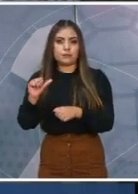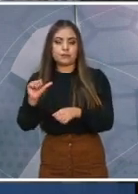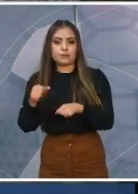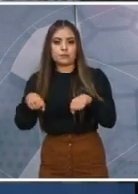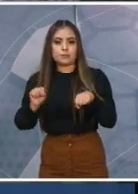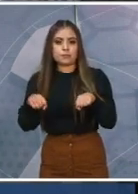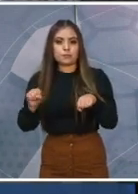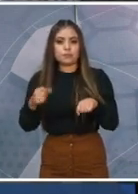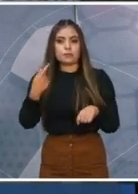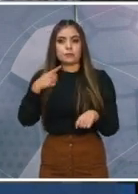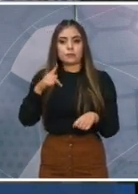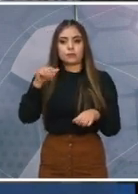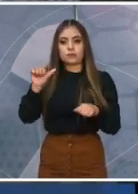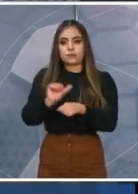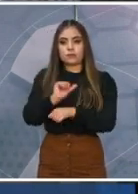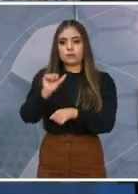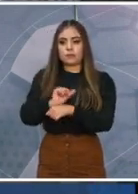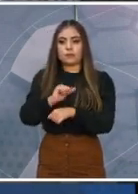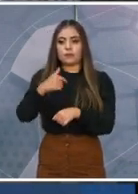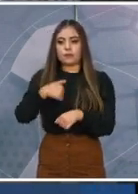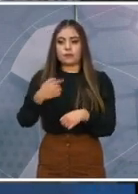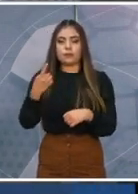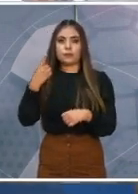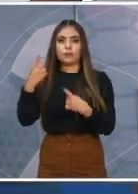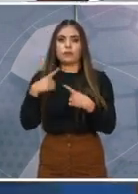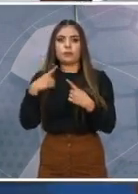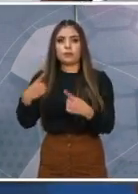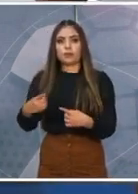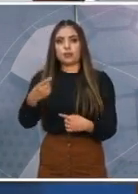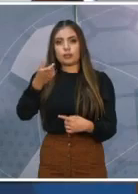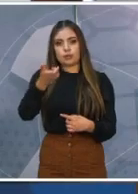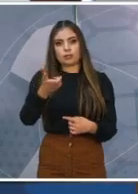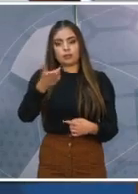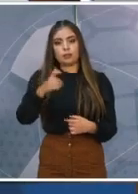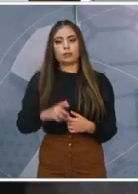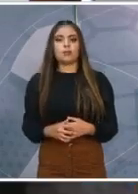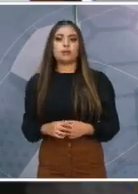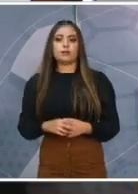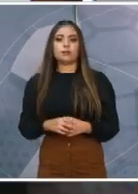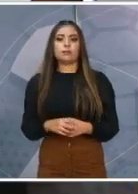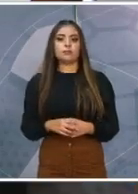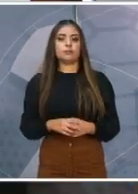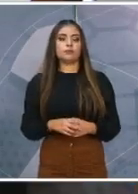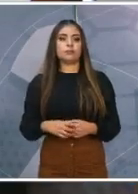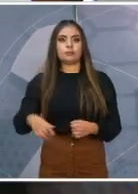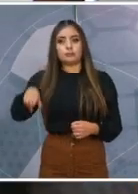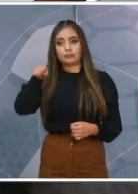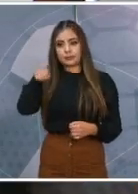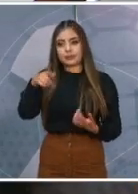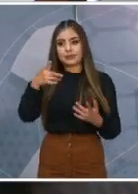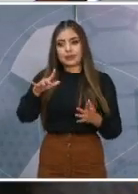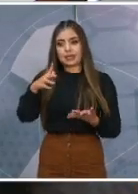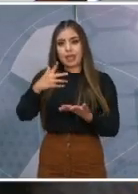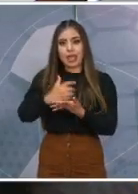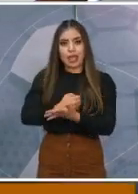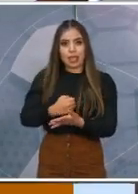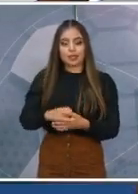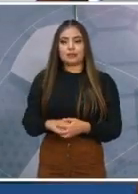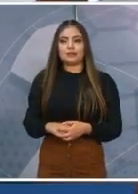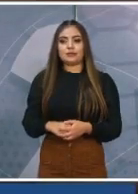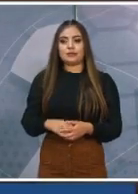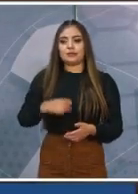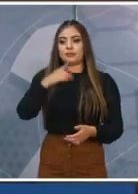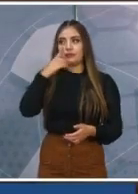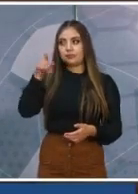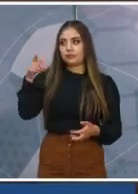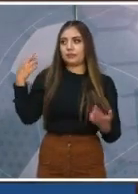pues te voy a dar una lanota. Sí, esas palabras me dijo. A pesar de que Hanna y su madre reconocen que el trato con la maestra se hizo de palabra